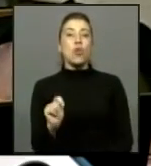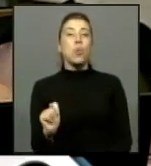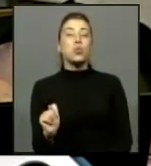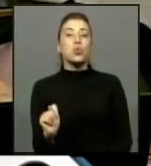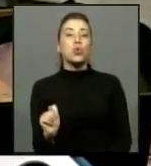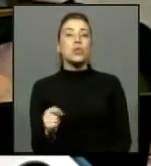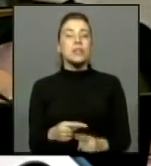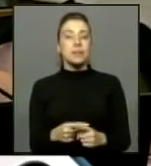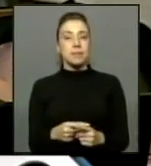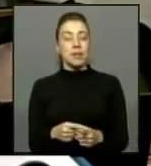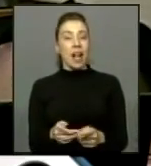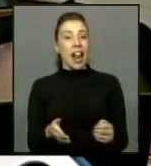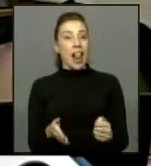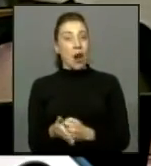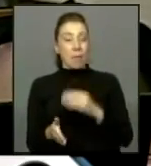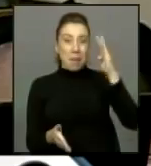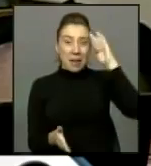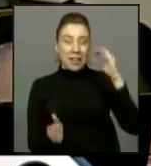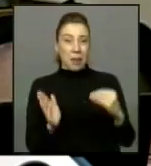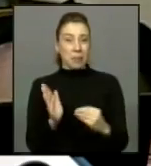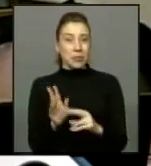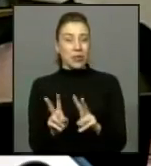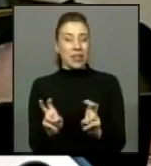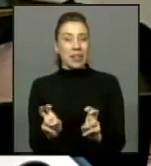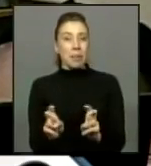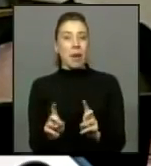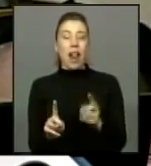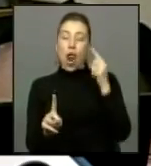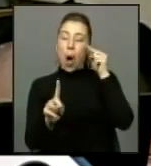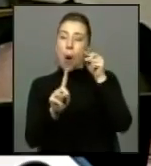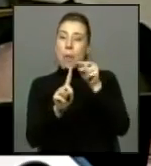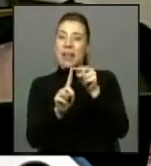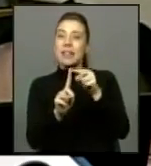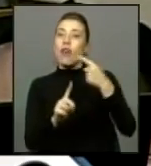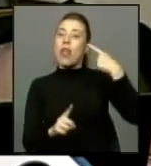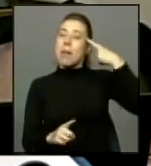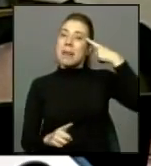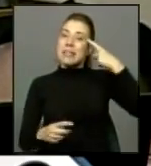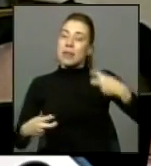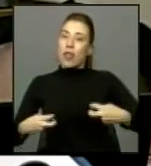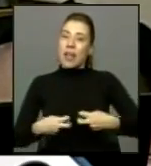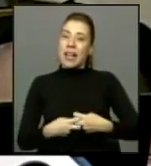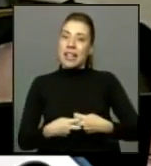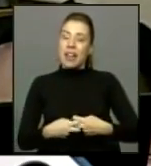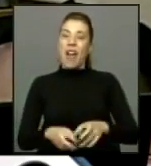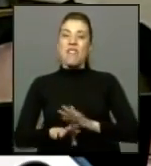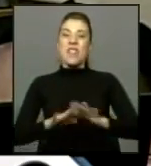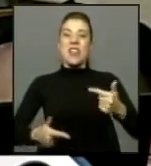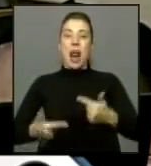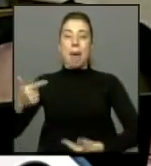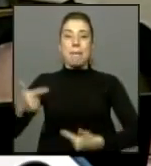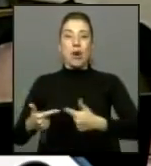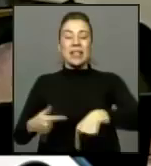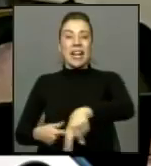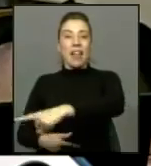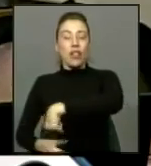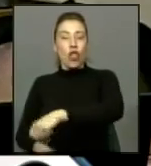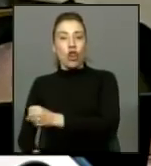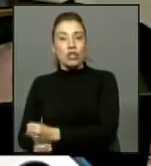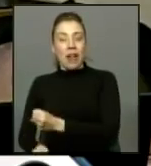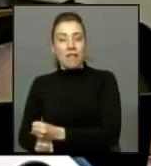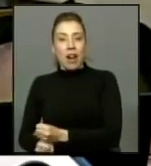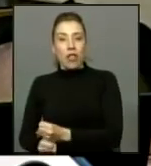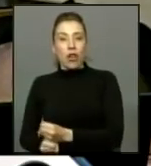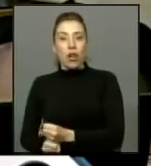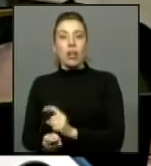esto, la dictadura consagraba en el plano laboral el alma mater del pensamiento gremialista, la despolitización de la clase obrera, lo que